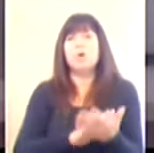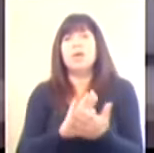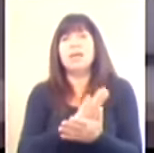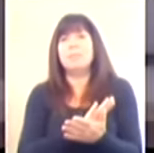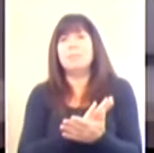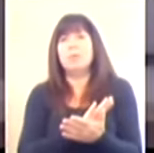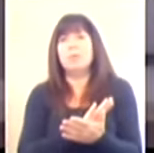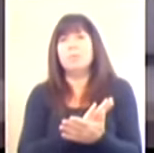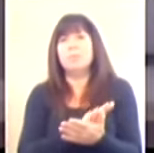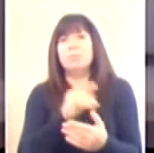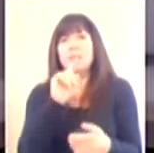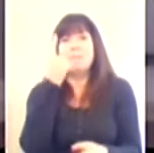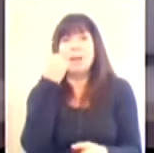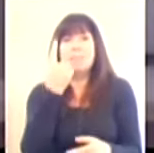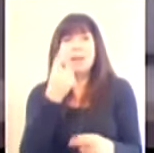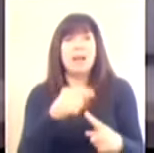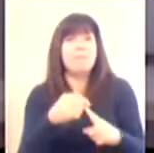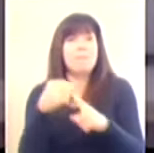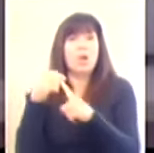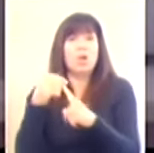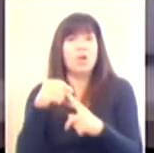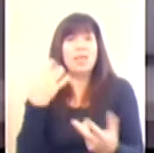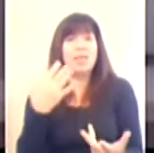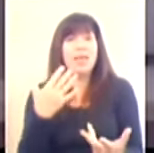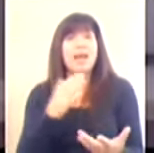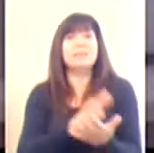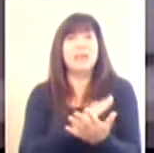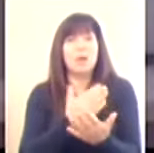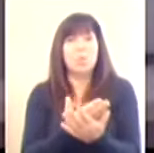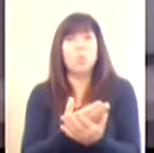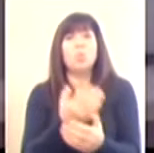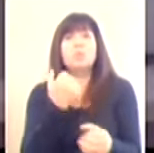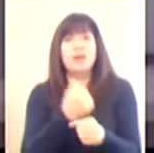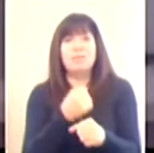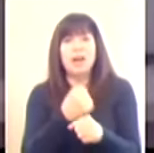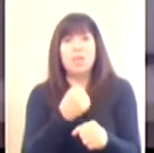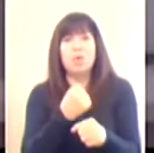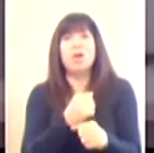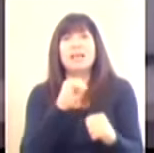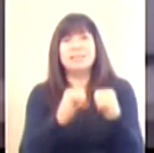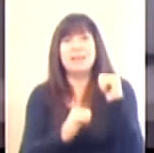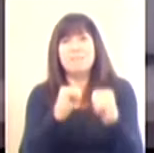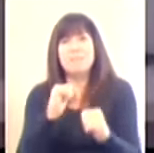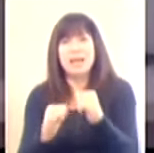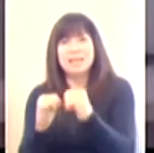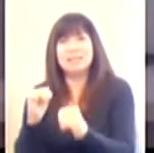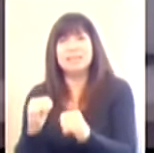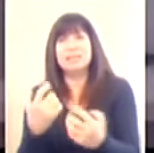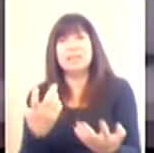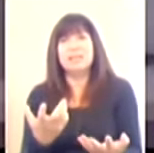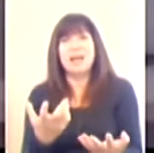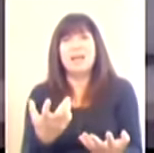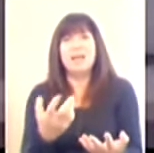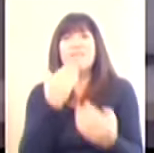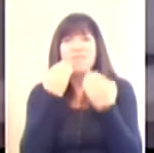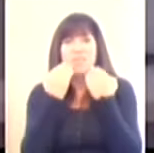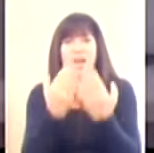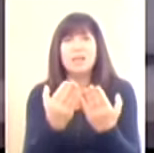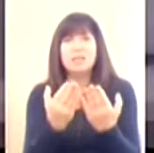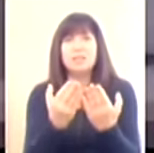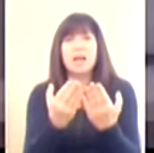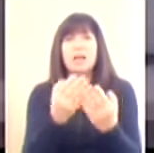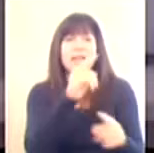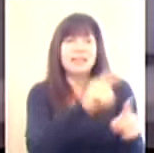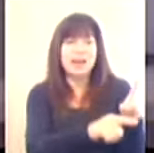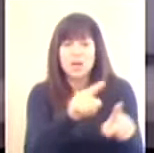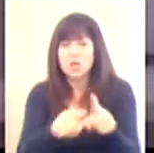generación, la primera prioridad, evidentemente, ha sido la salud de los trabajadores, de las empresas, del bienestar de los territorios donde operan